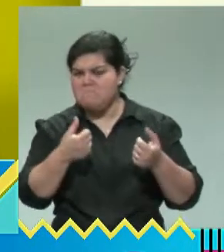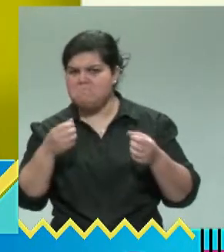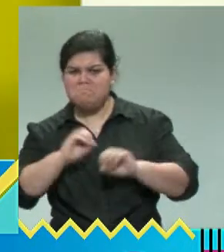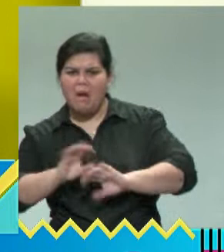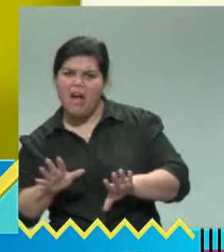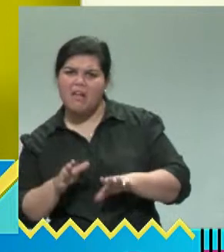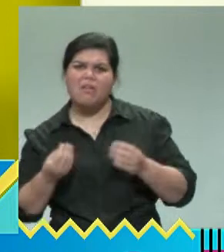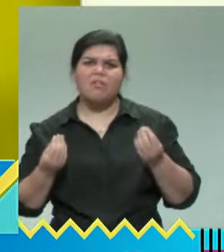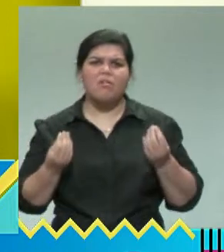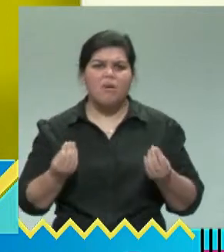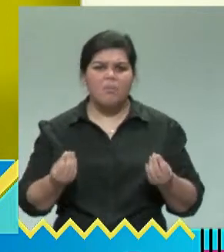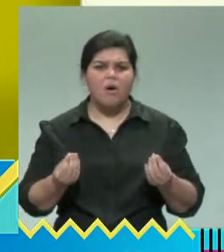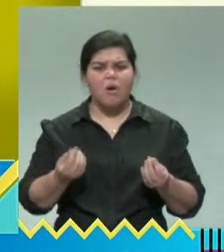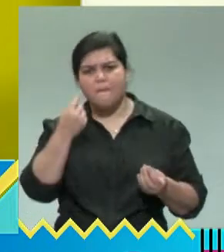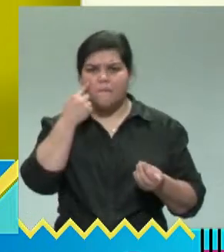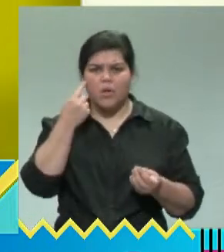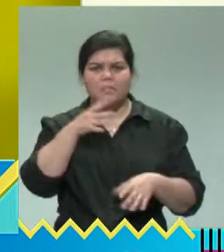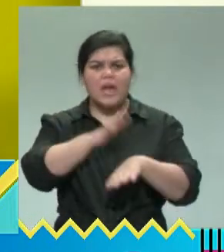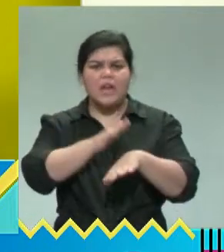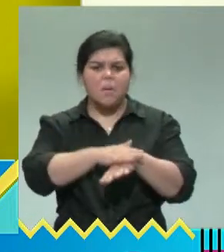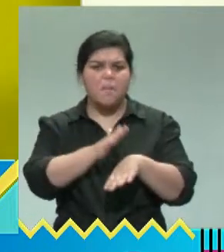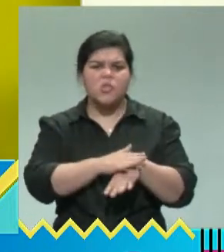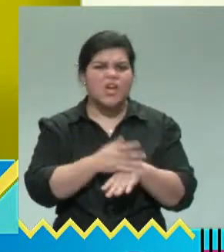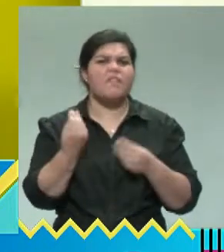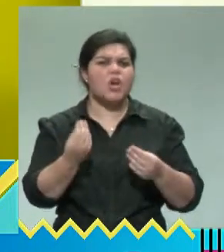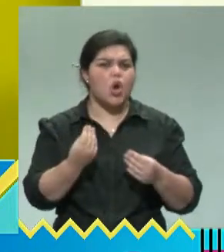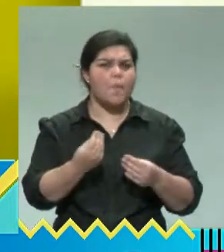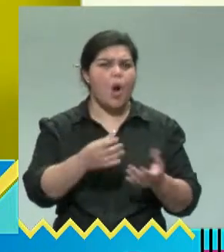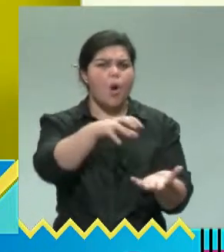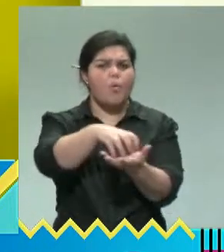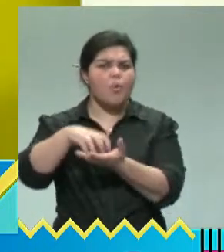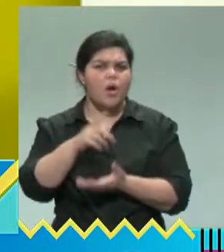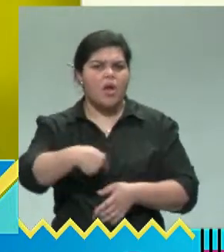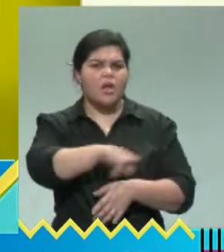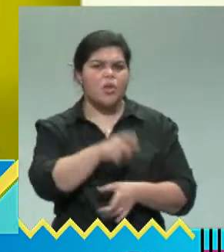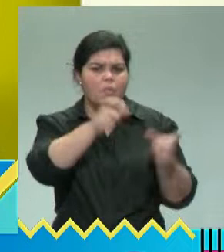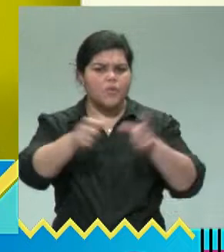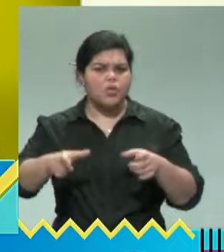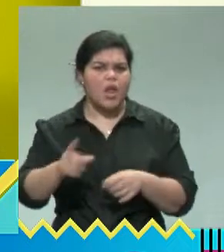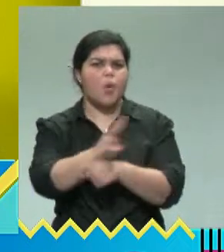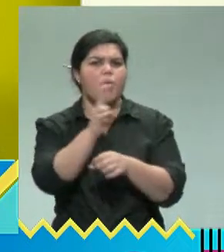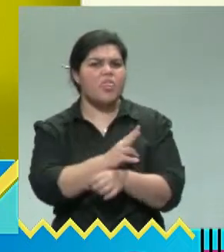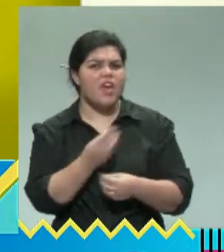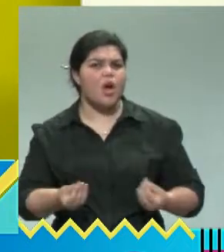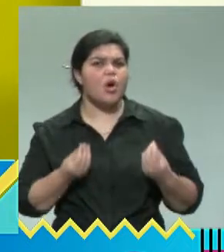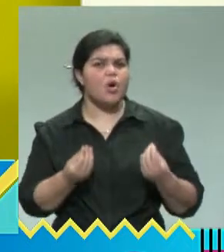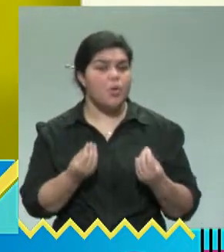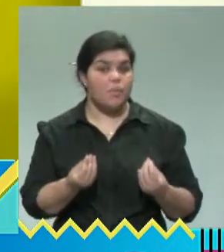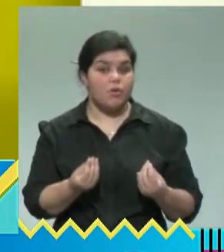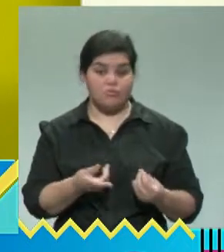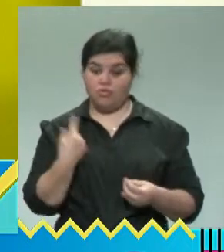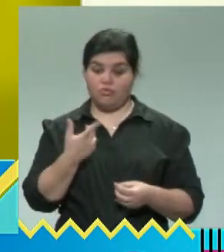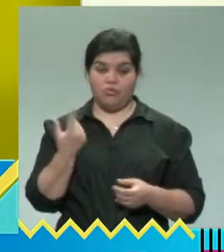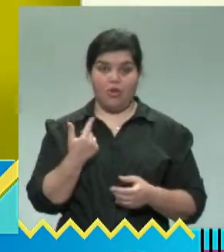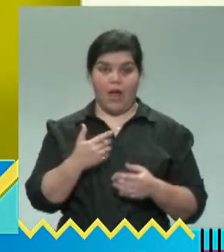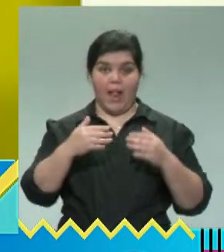destinados justamente a ese cuidado? ¿Y cómo lo preserva también la ciudadanía? Vamos a ver cuáles son los beneficios de que tengamos en la puerta de nuestra